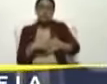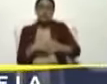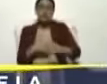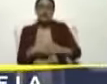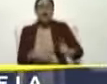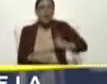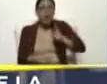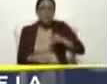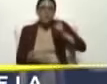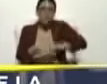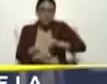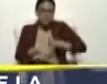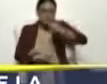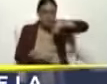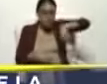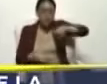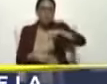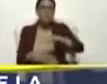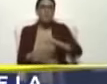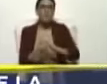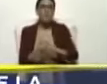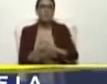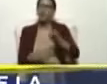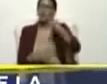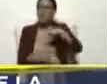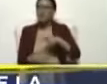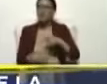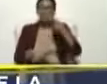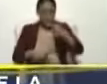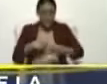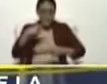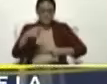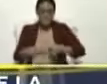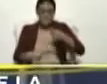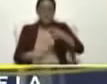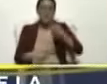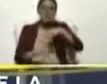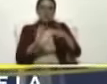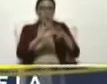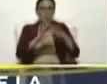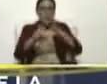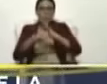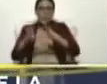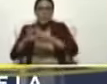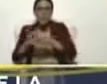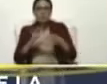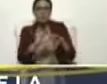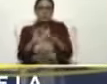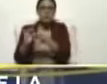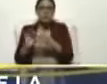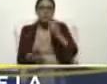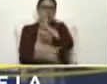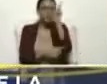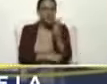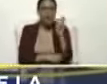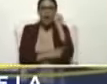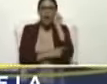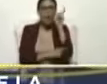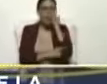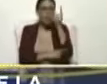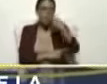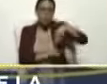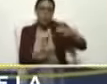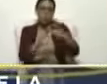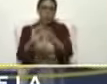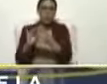aprovechemos este tiempo para cada vez unirnos más los venezolanos y las venezolanas, para cada